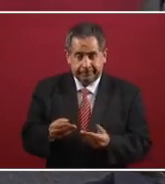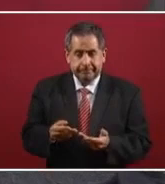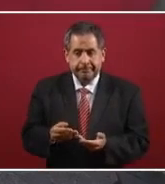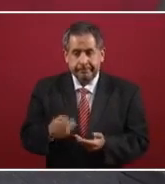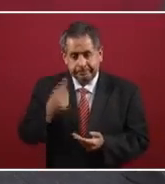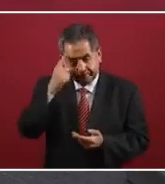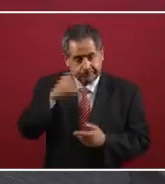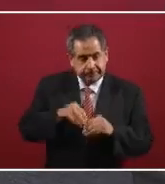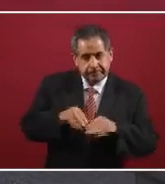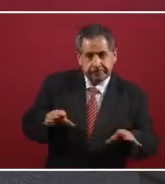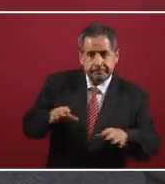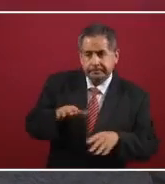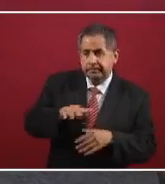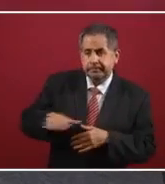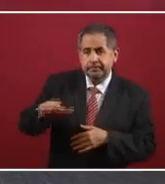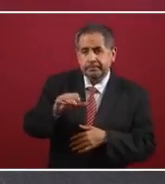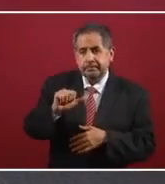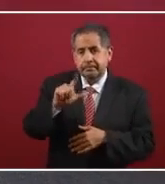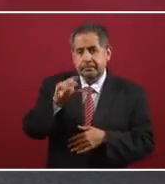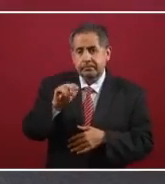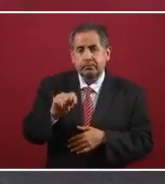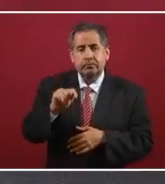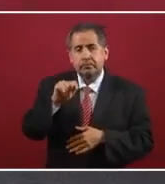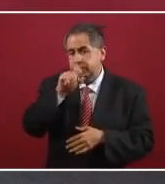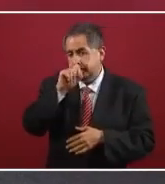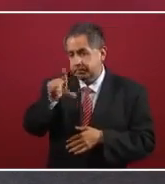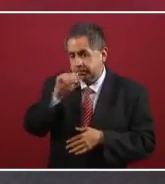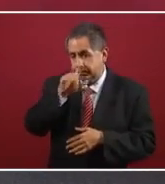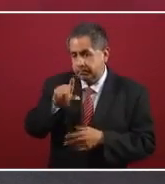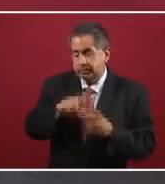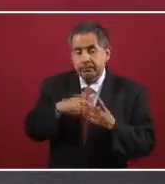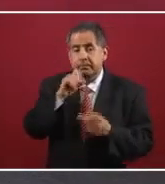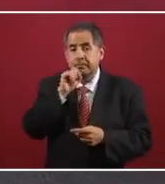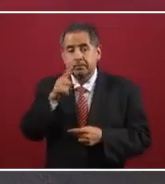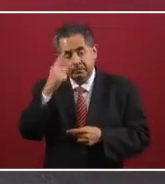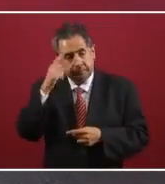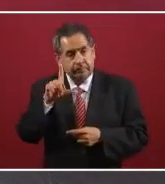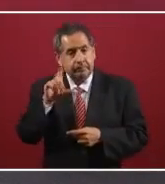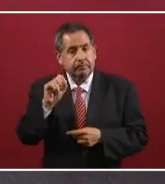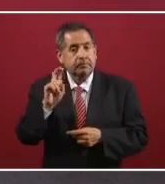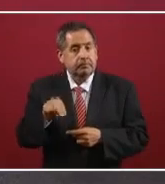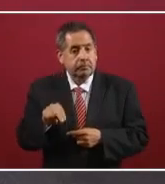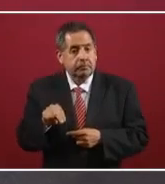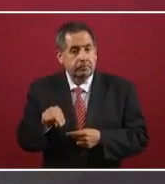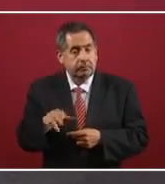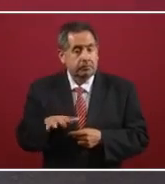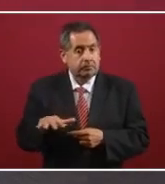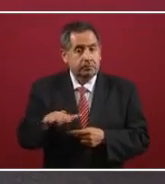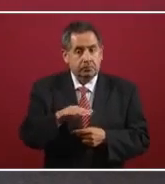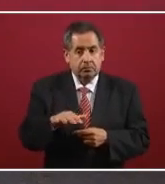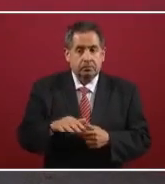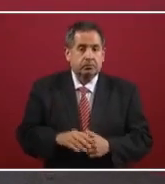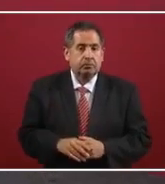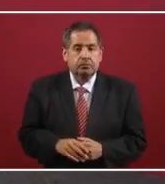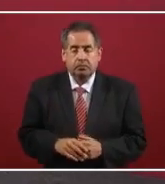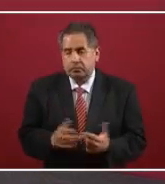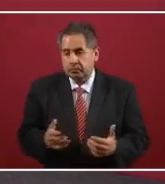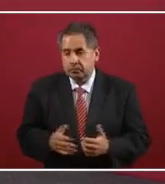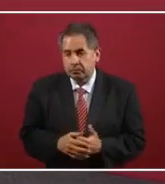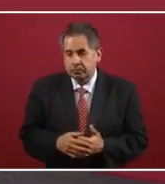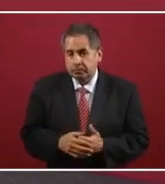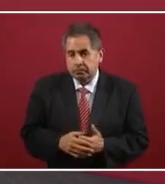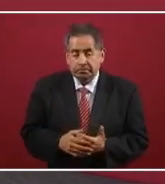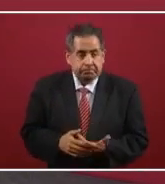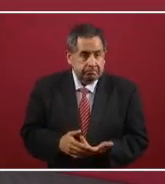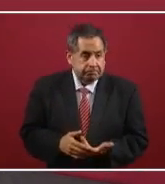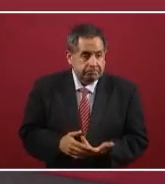es para los altos de Jalisco y para León. O sea, entonces, que no se